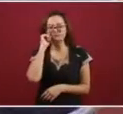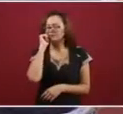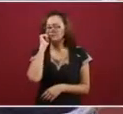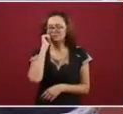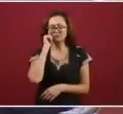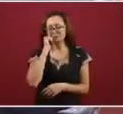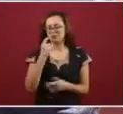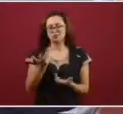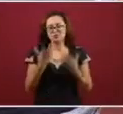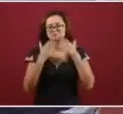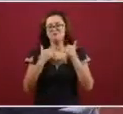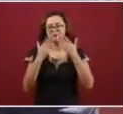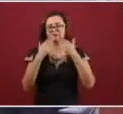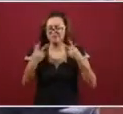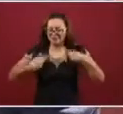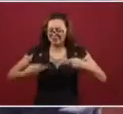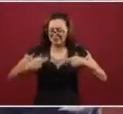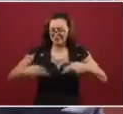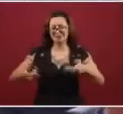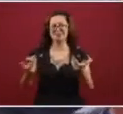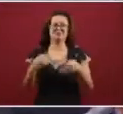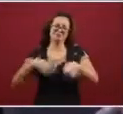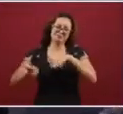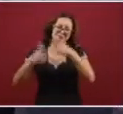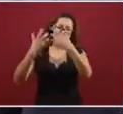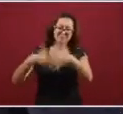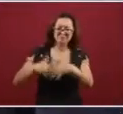Los obreros, los campesinos, hay quienes ganan